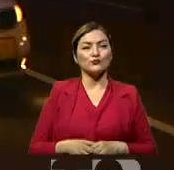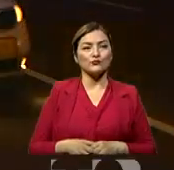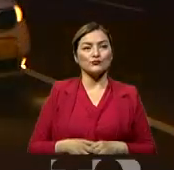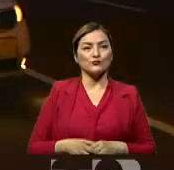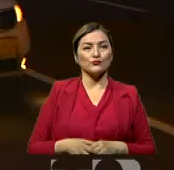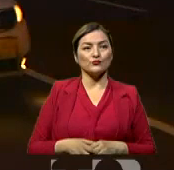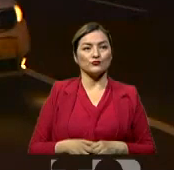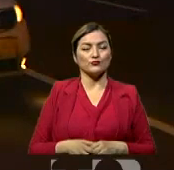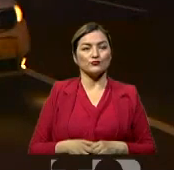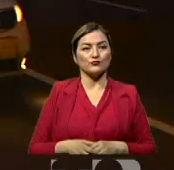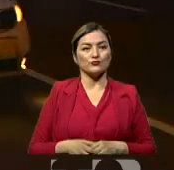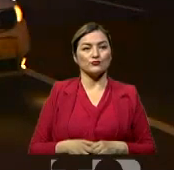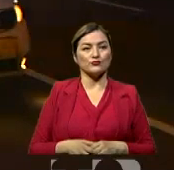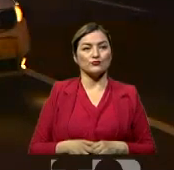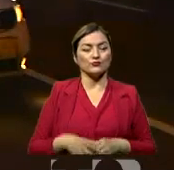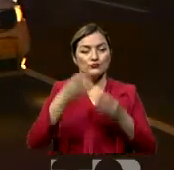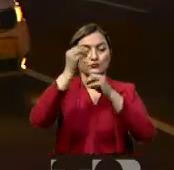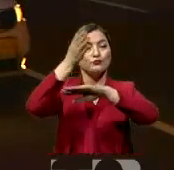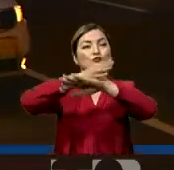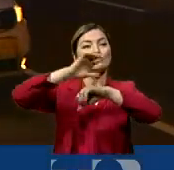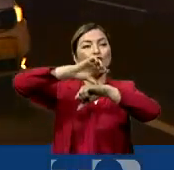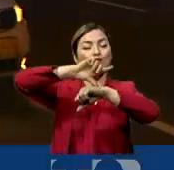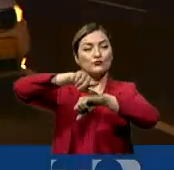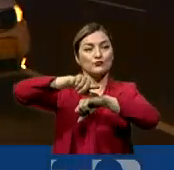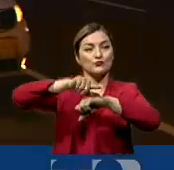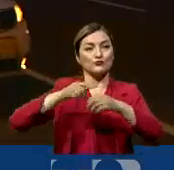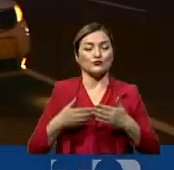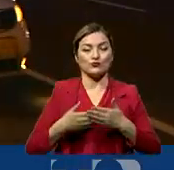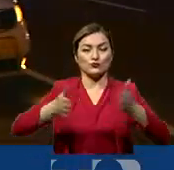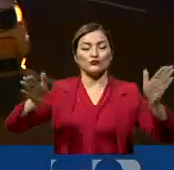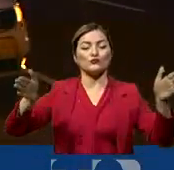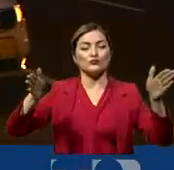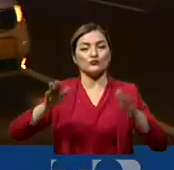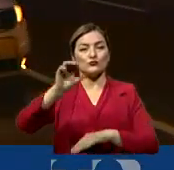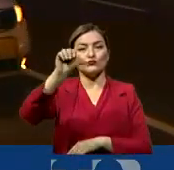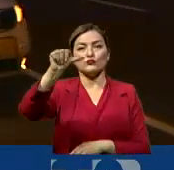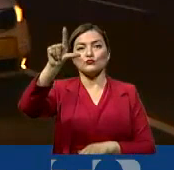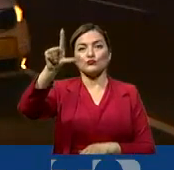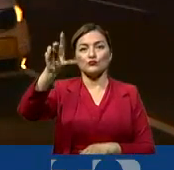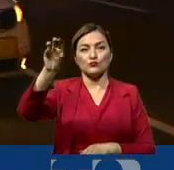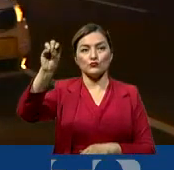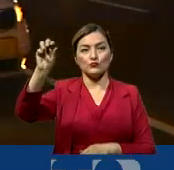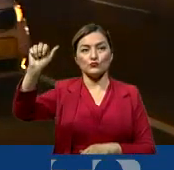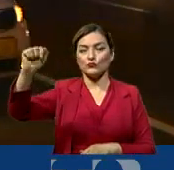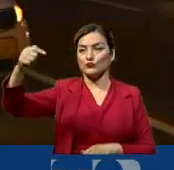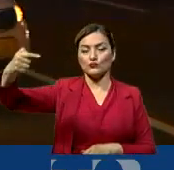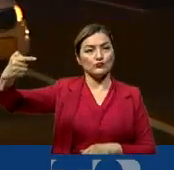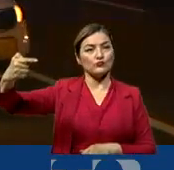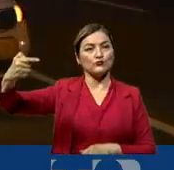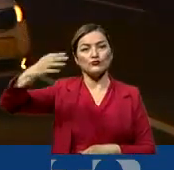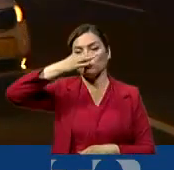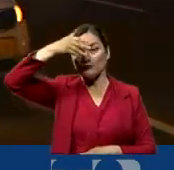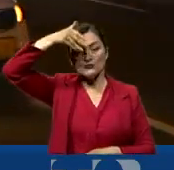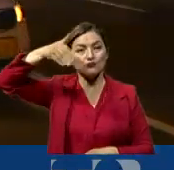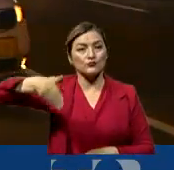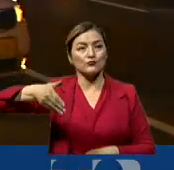Y bien, como les indicamos, hace pocos minutos nada más se abrió ya esta vía, la vía Loax Santo Domingo, que permanecía cerrada. Mucha atención,